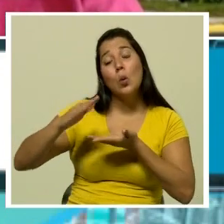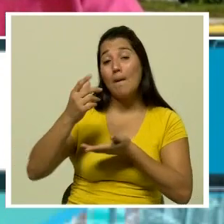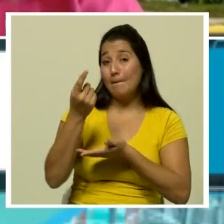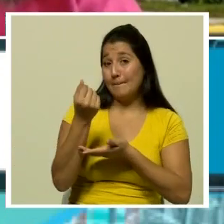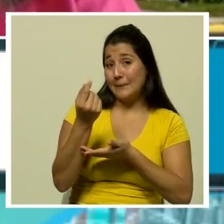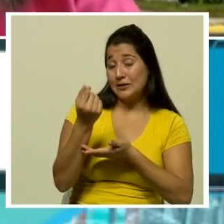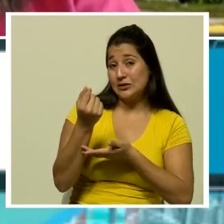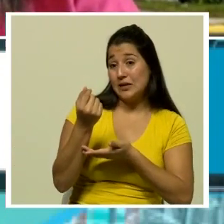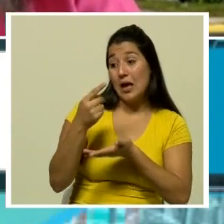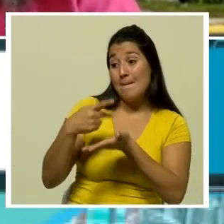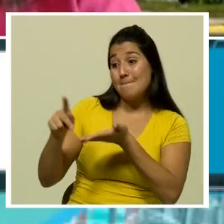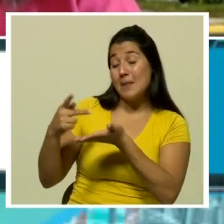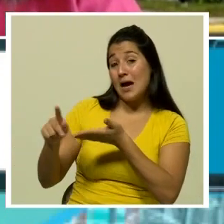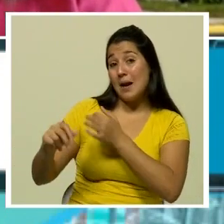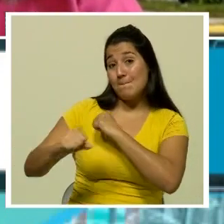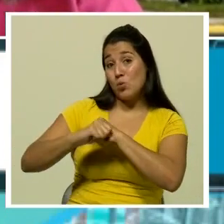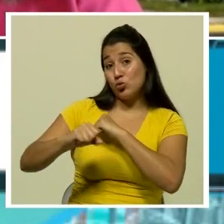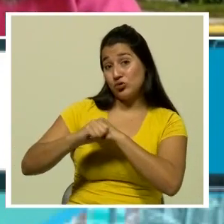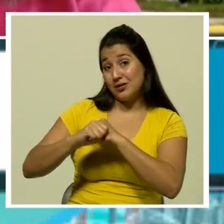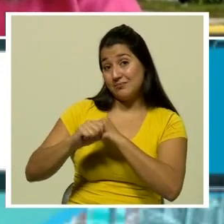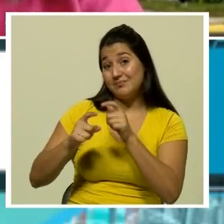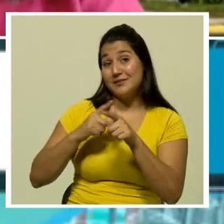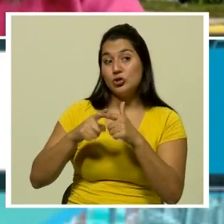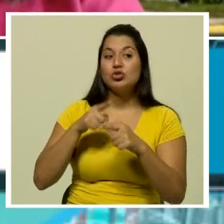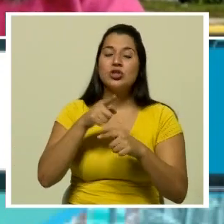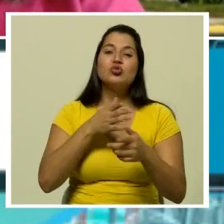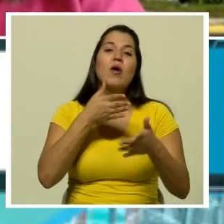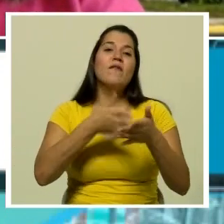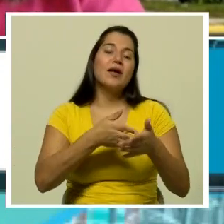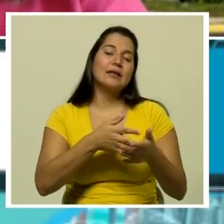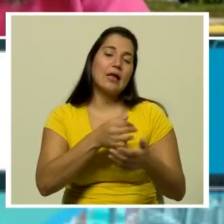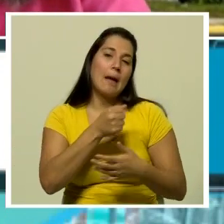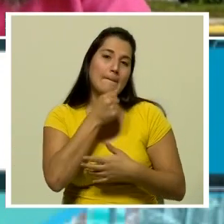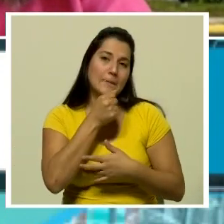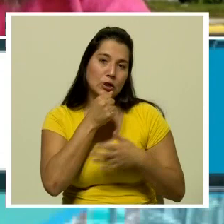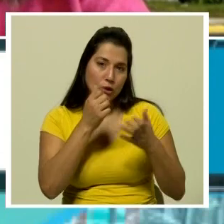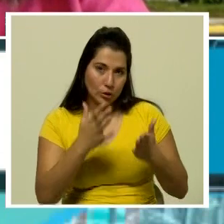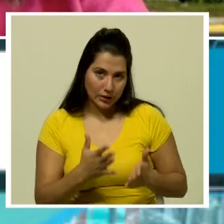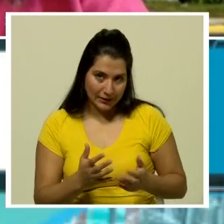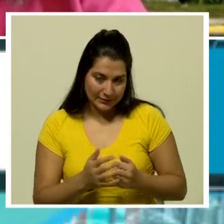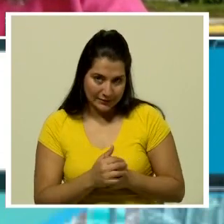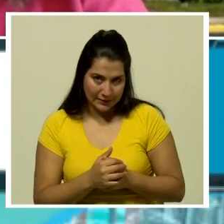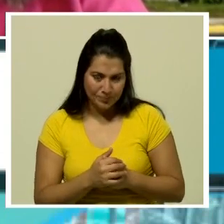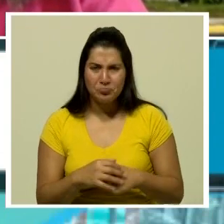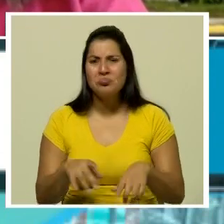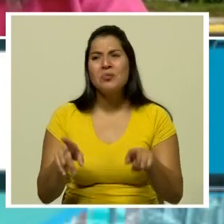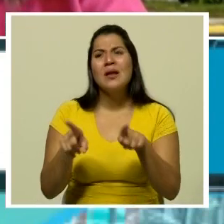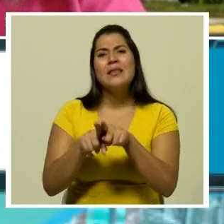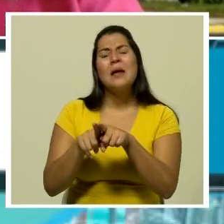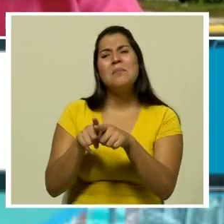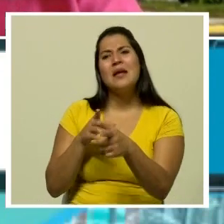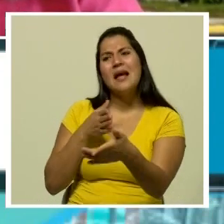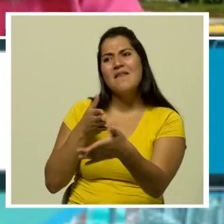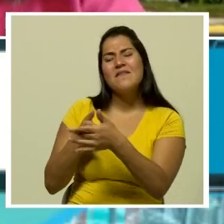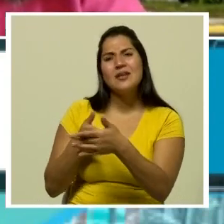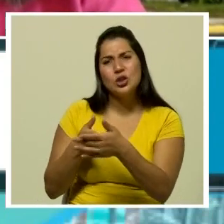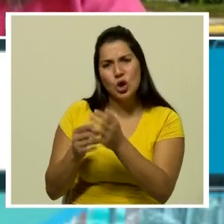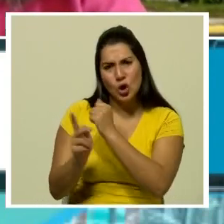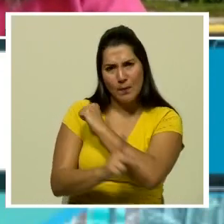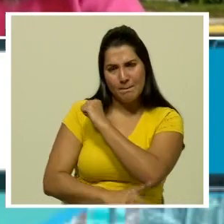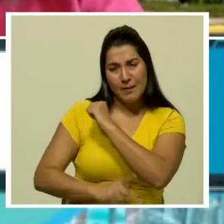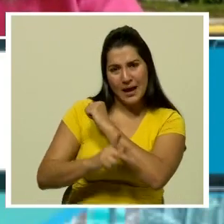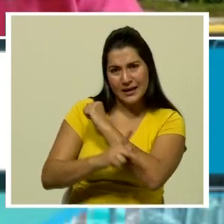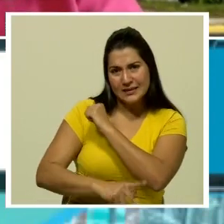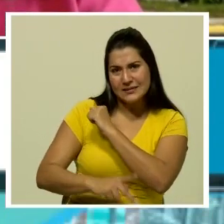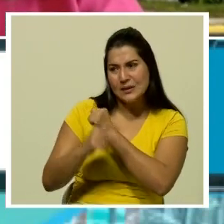la publicidad que alimenta la prensa profesional, con las consecuencias que se ha visto también en todos los países de reducción del